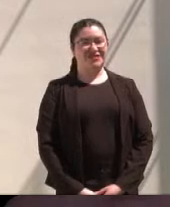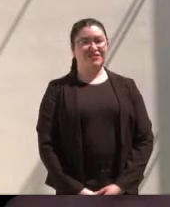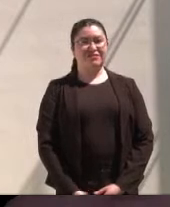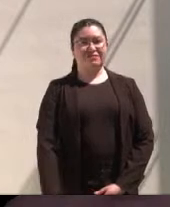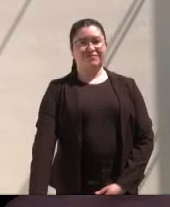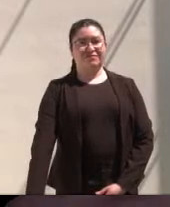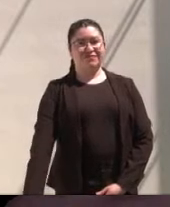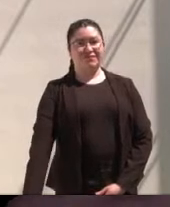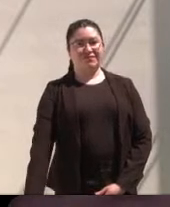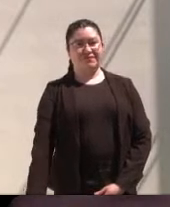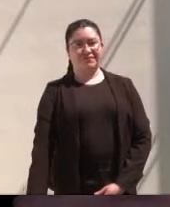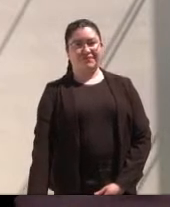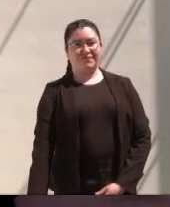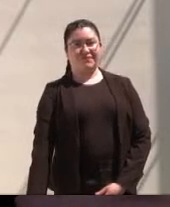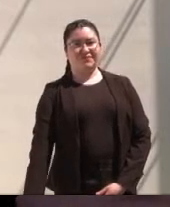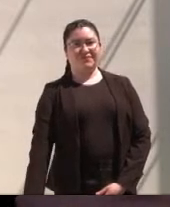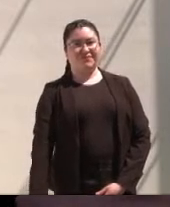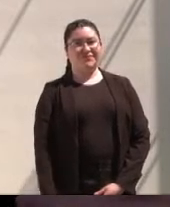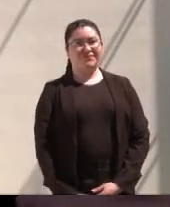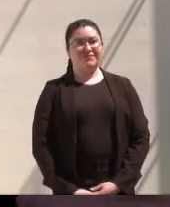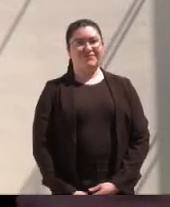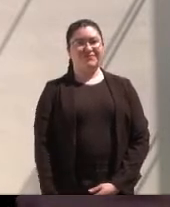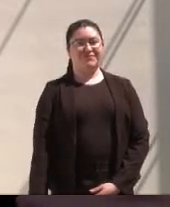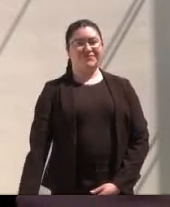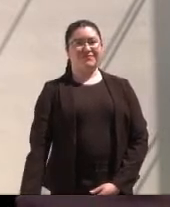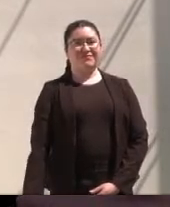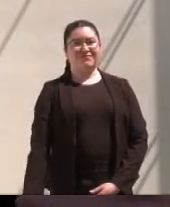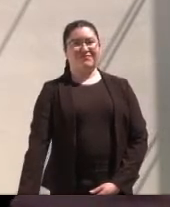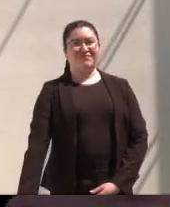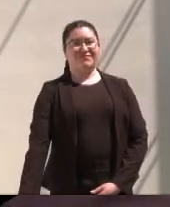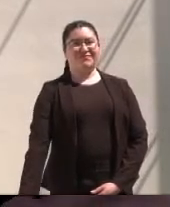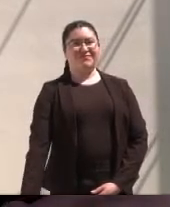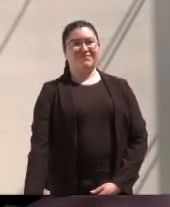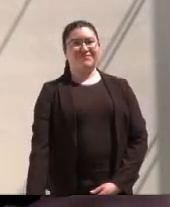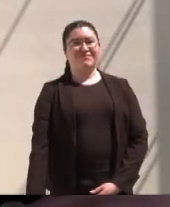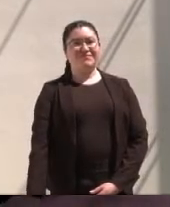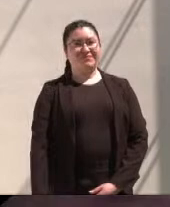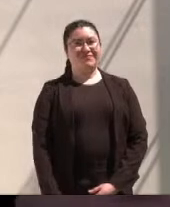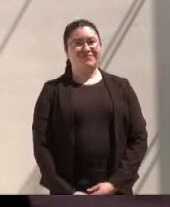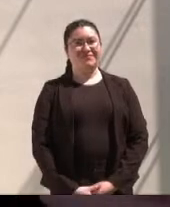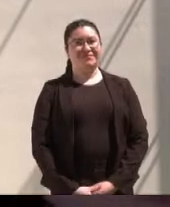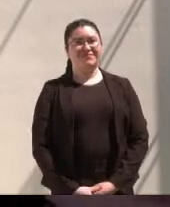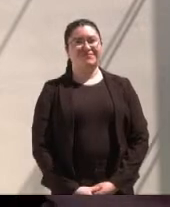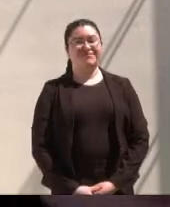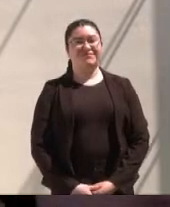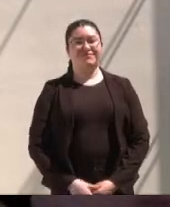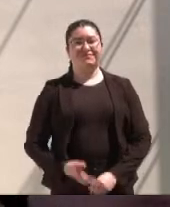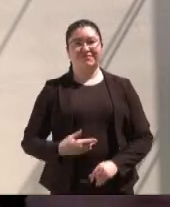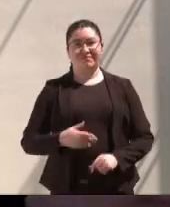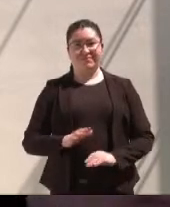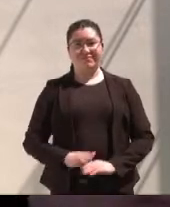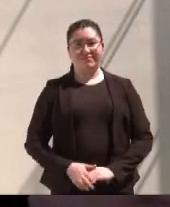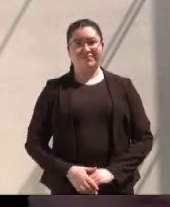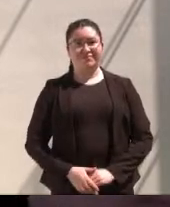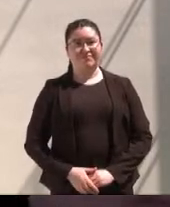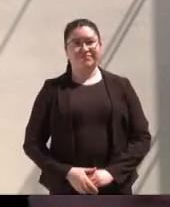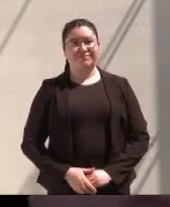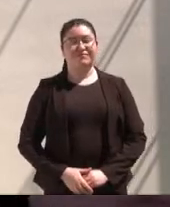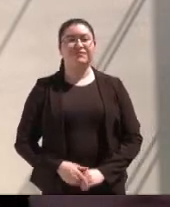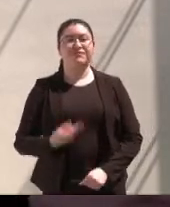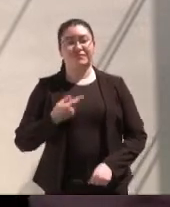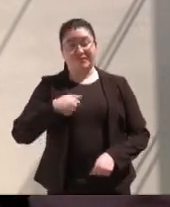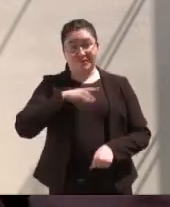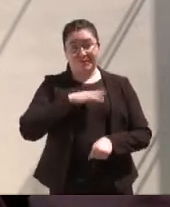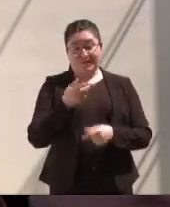Contamos con la presencia en el Presidium y les damos la más cordial de la bienvenida a Secretaría de Seguridad y Protección Ciudadana